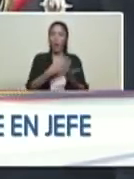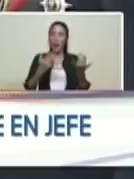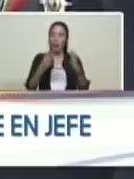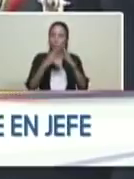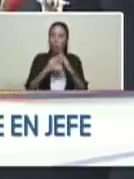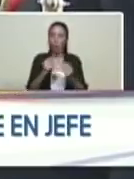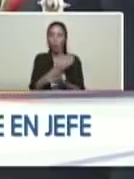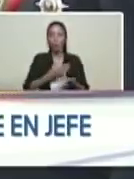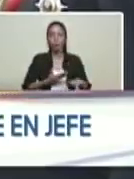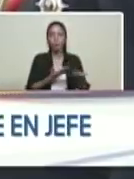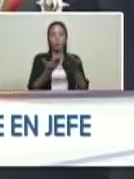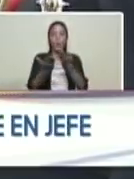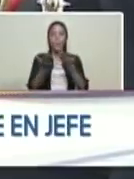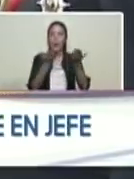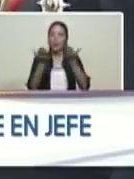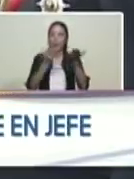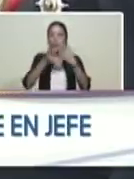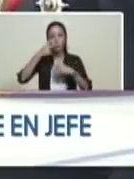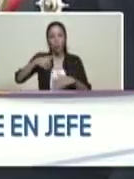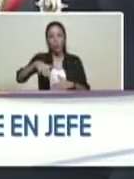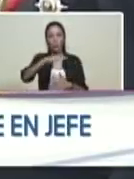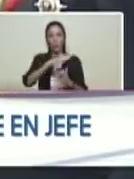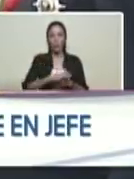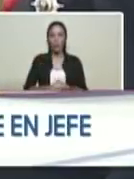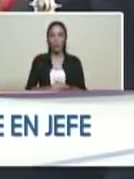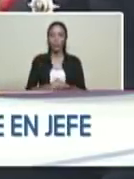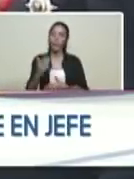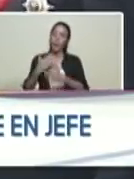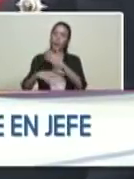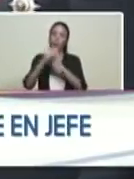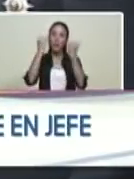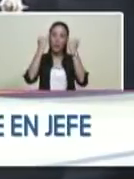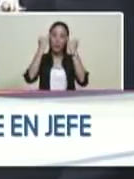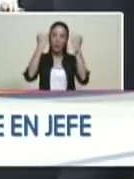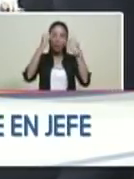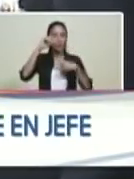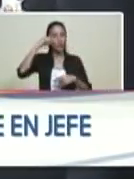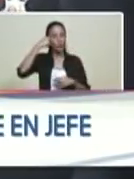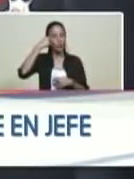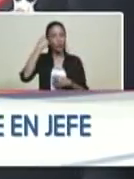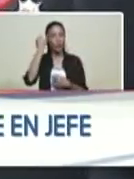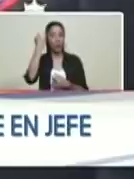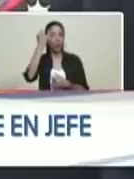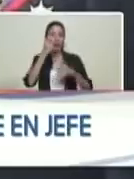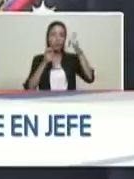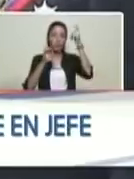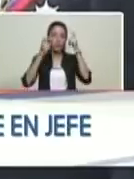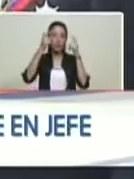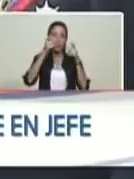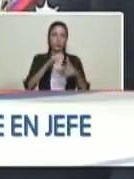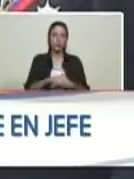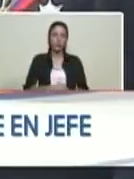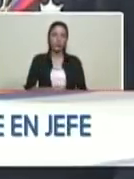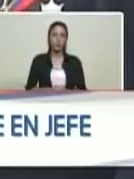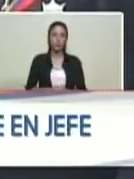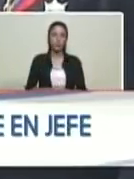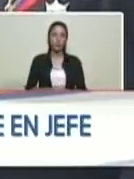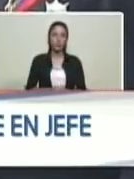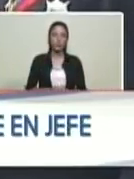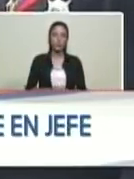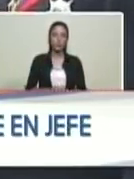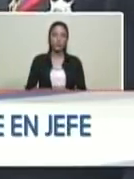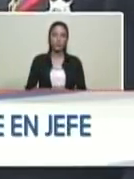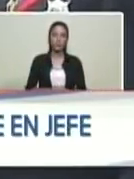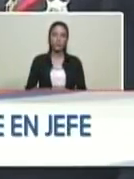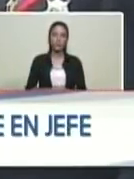pueblo y para el pueblo bajo el legado histórico de nuestro amado padre general en